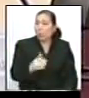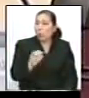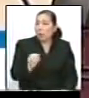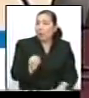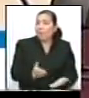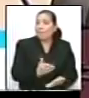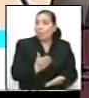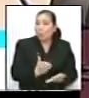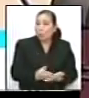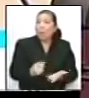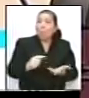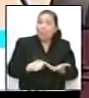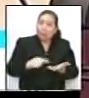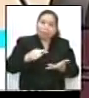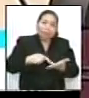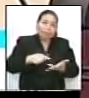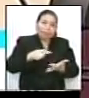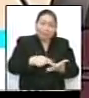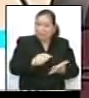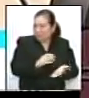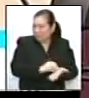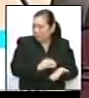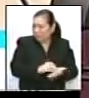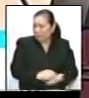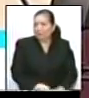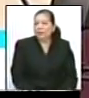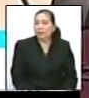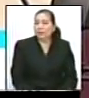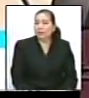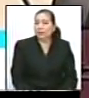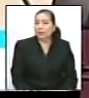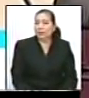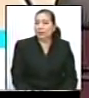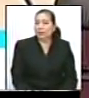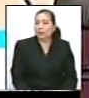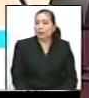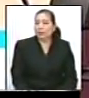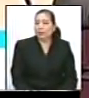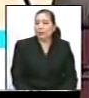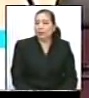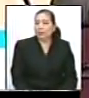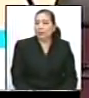hechos, una y otra vez. Se la pregunta.